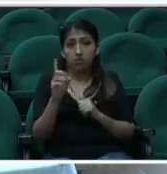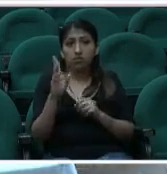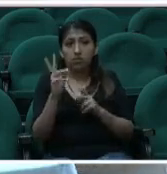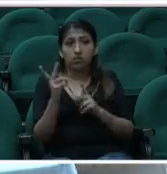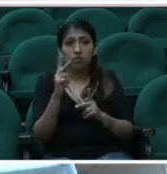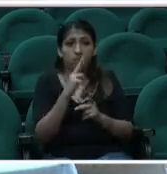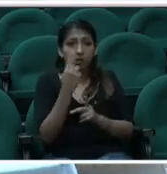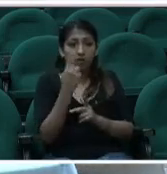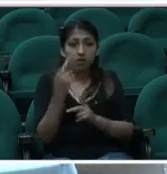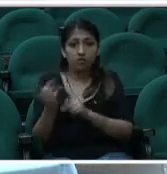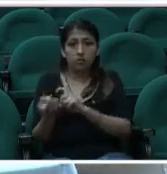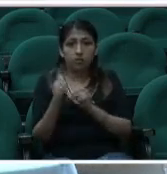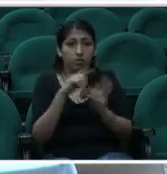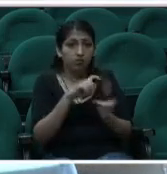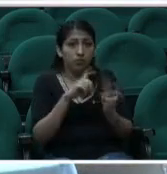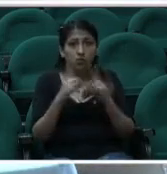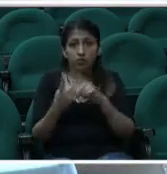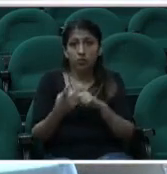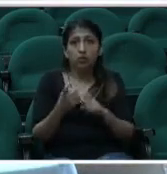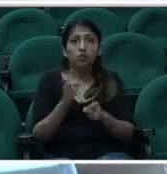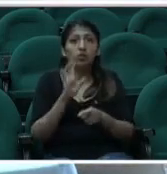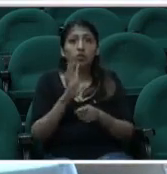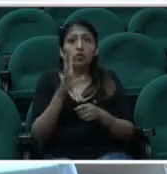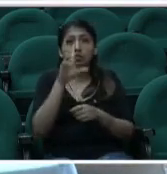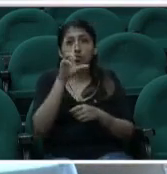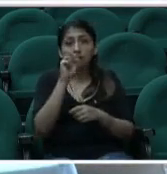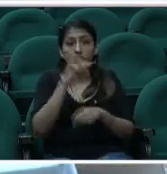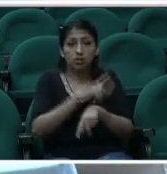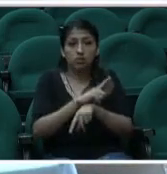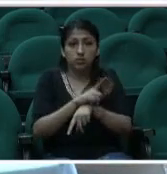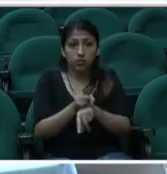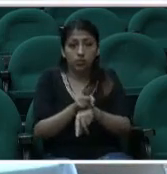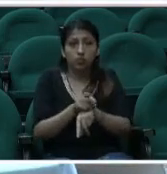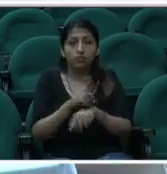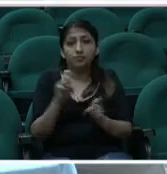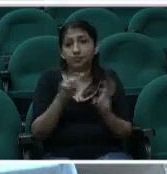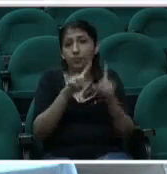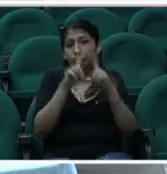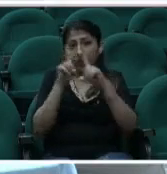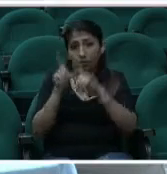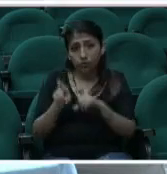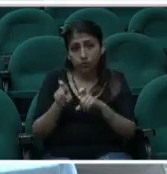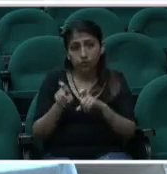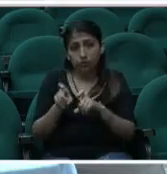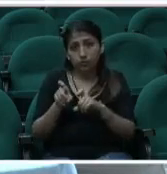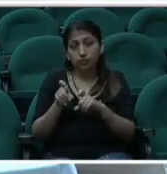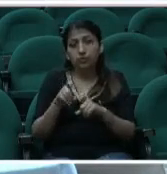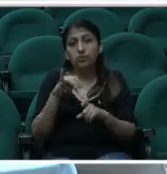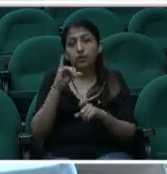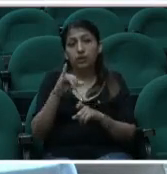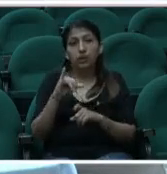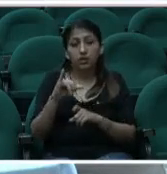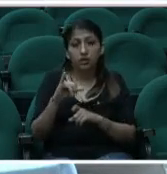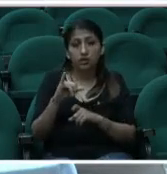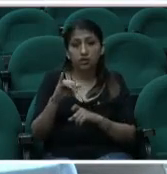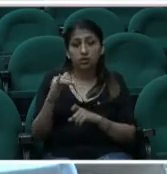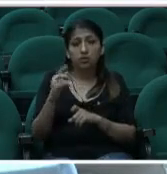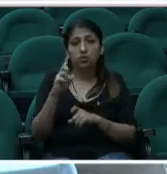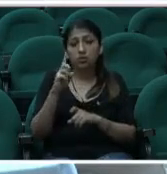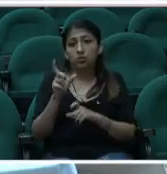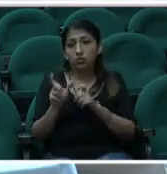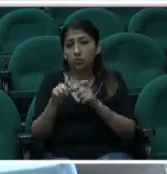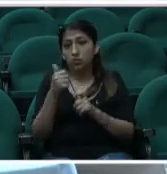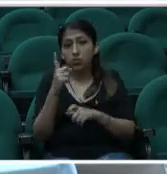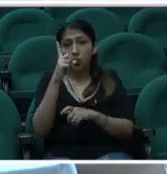respectivas parejas cabe indicar que son 30 segundos tiene 30 segundos y el candidato para preguntar y